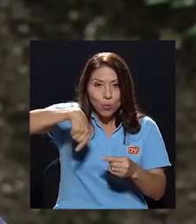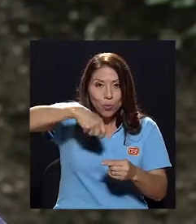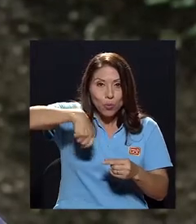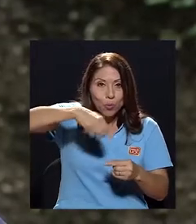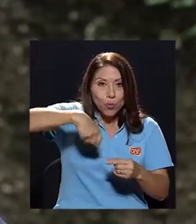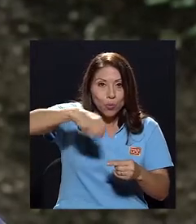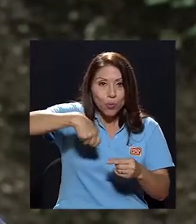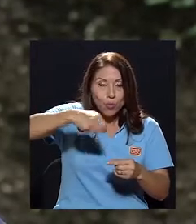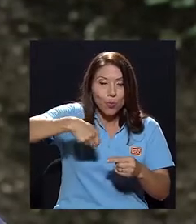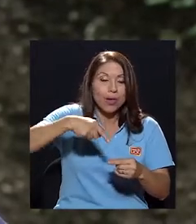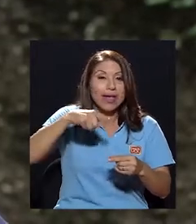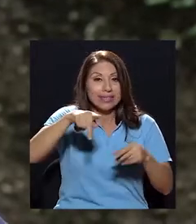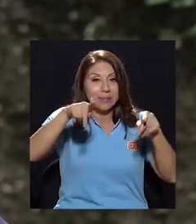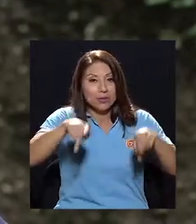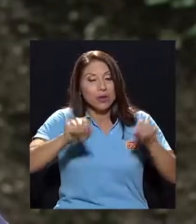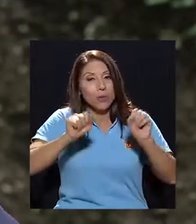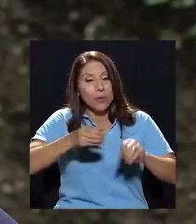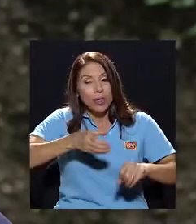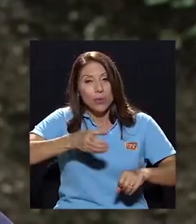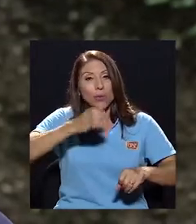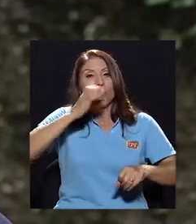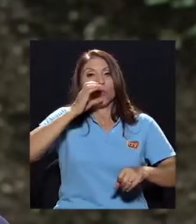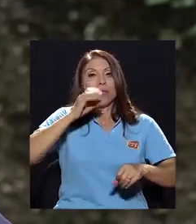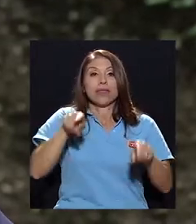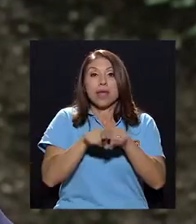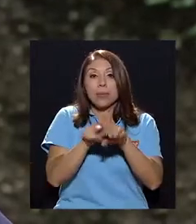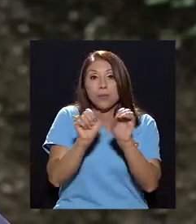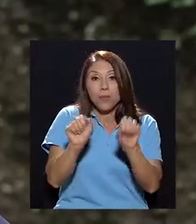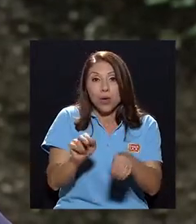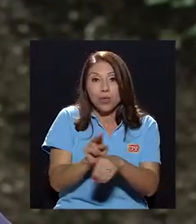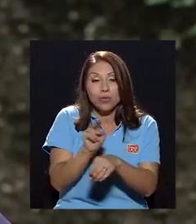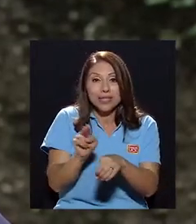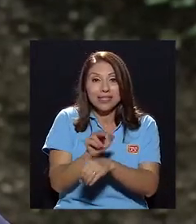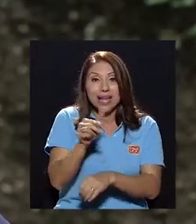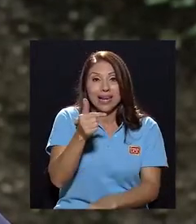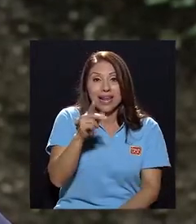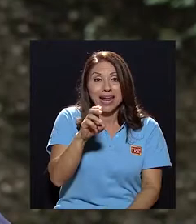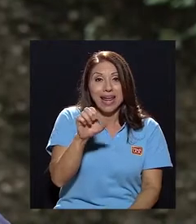digamos, que se vaya con el hidratante. Puede utilizar geles, o sea, digamos, dependiendo